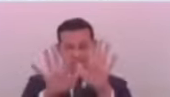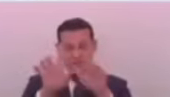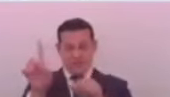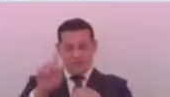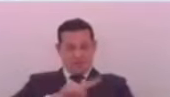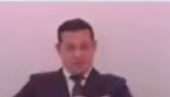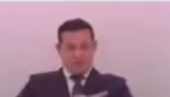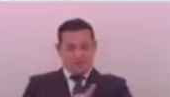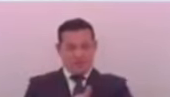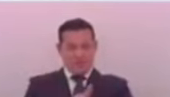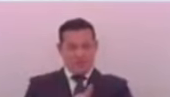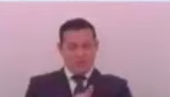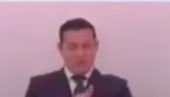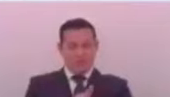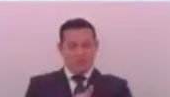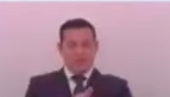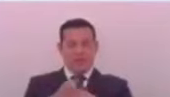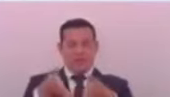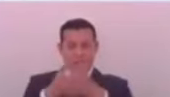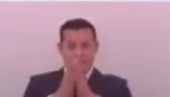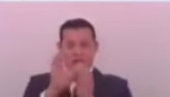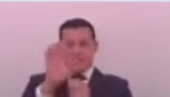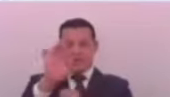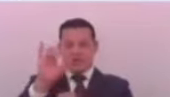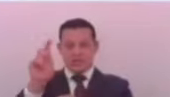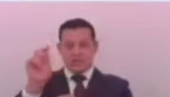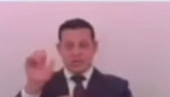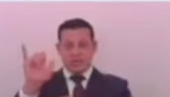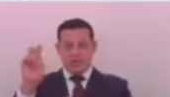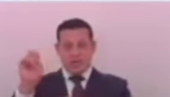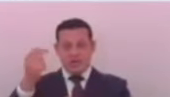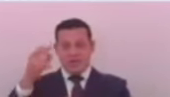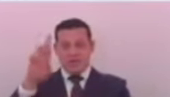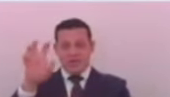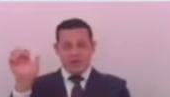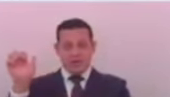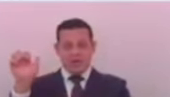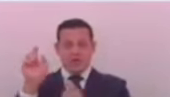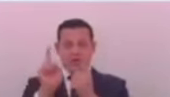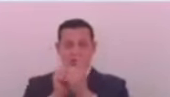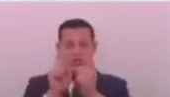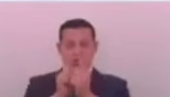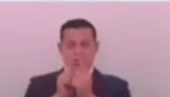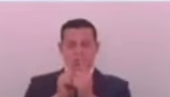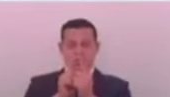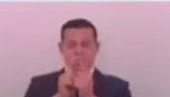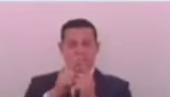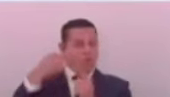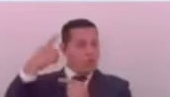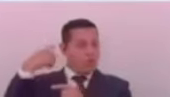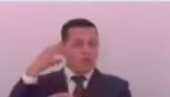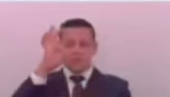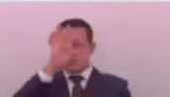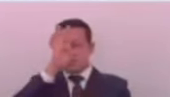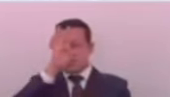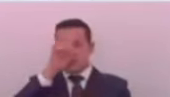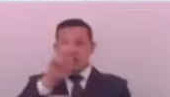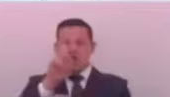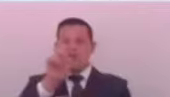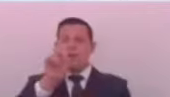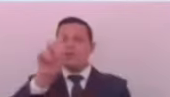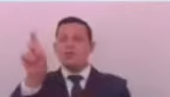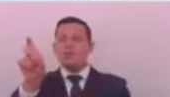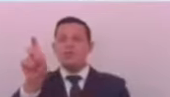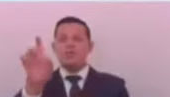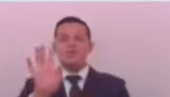11 minutos, me cita don Cris Guevara G., mejor conocido como don Cerdonio Ruin, dice que ya no le